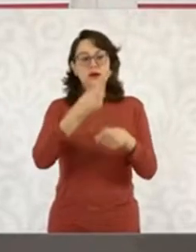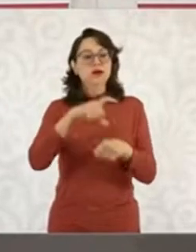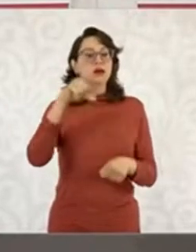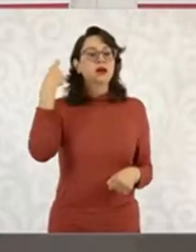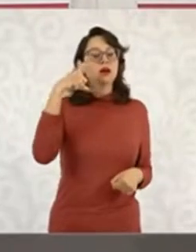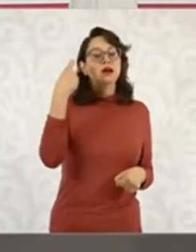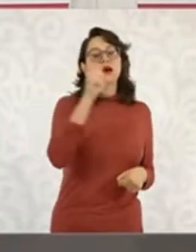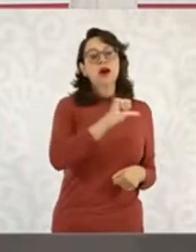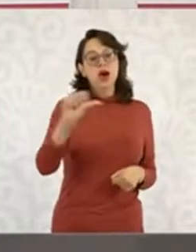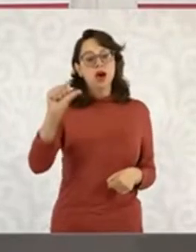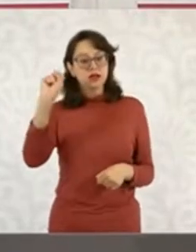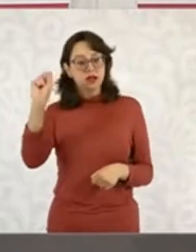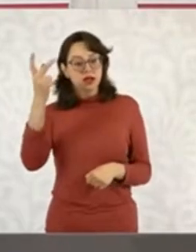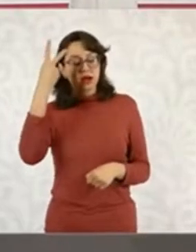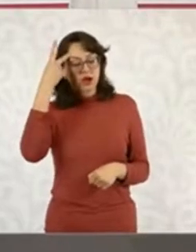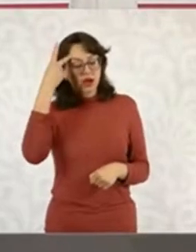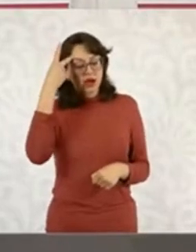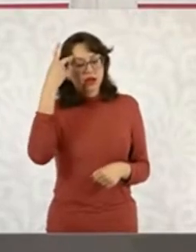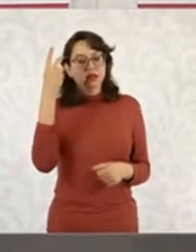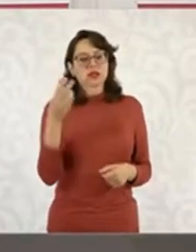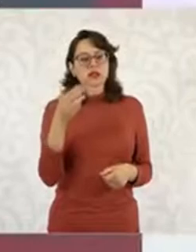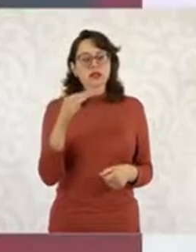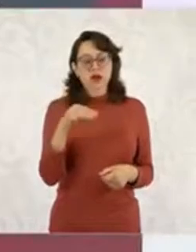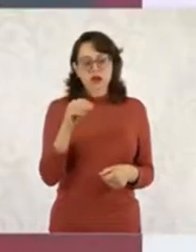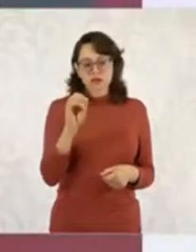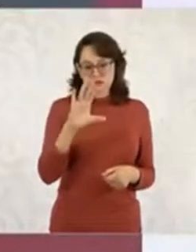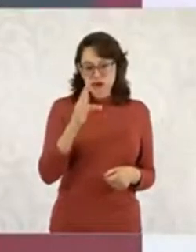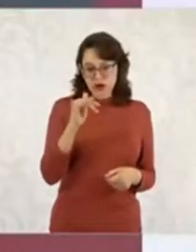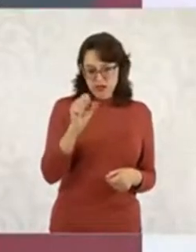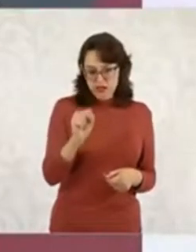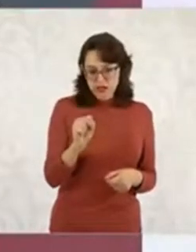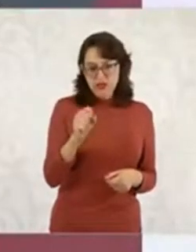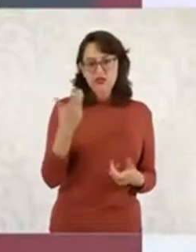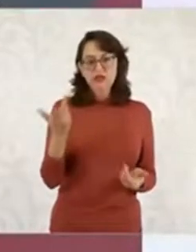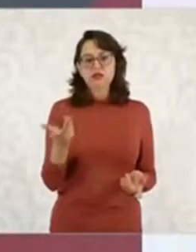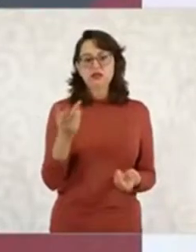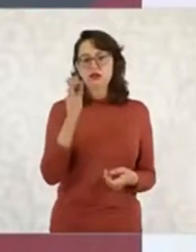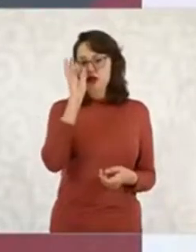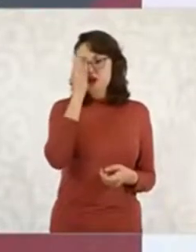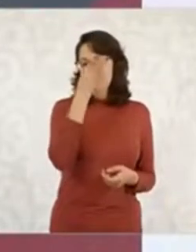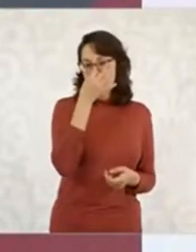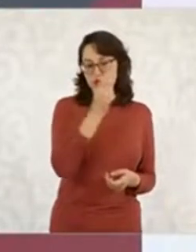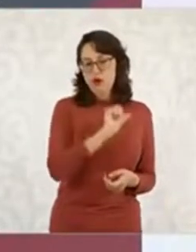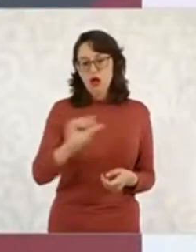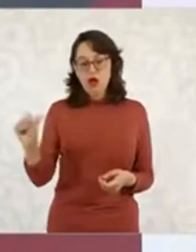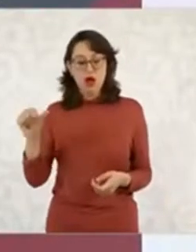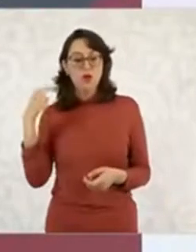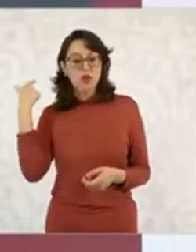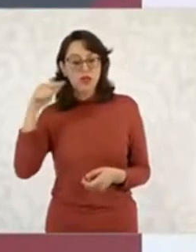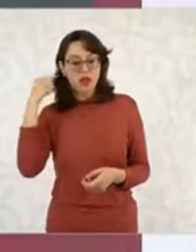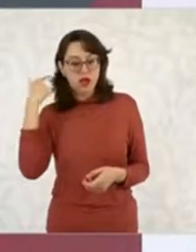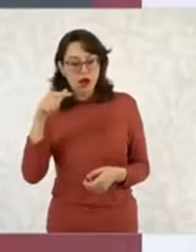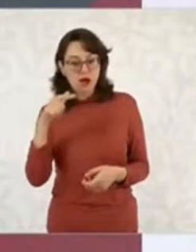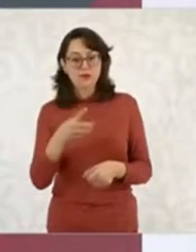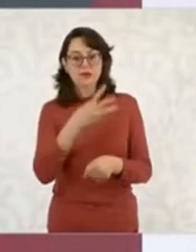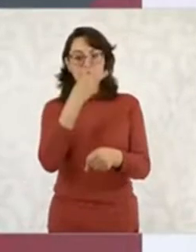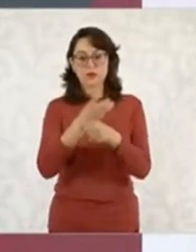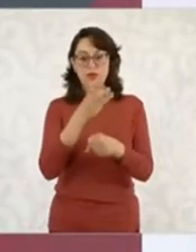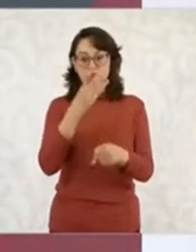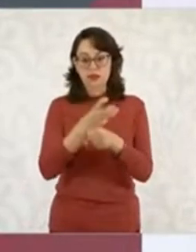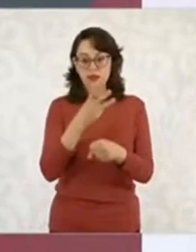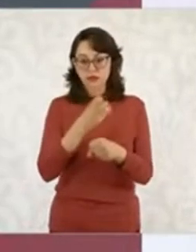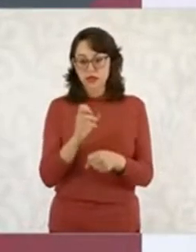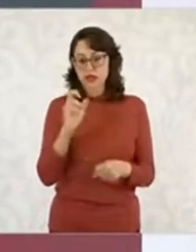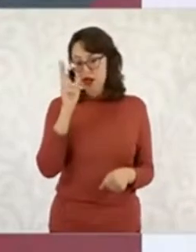Luis Potosí, Mazatlán, Los Mochis e Irapuato, Guadalajara. También tenemos Guaymas, Hermosillo en la